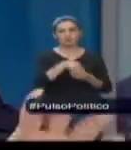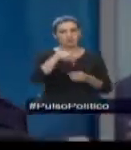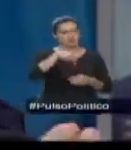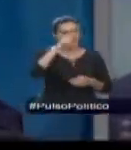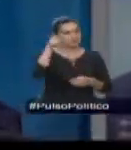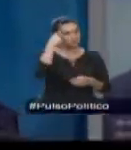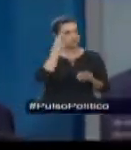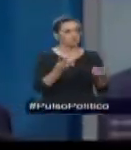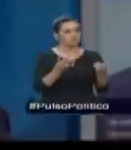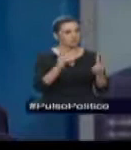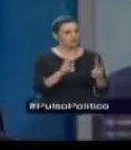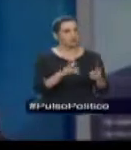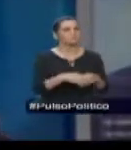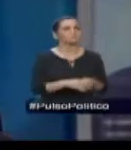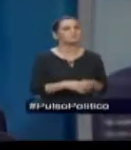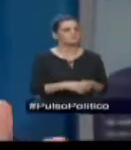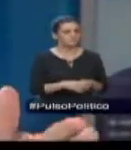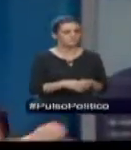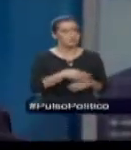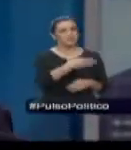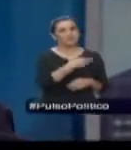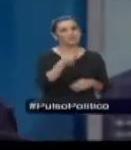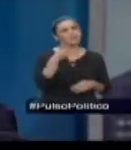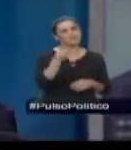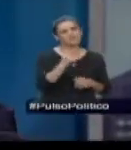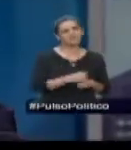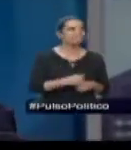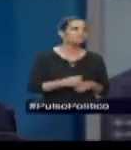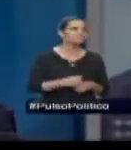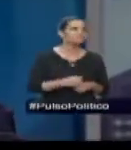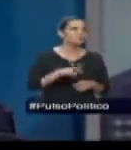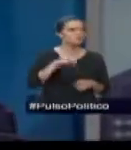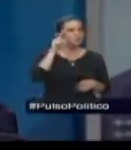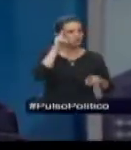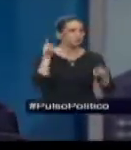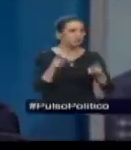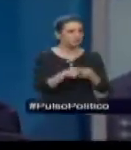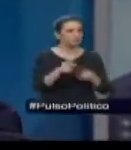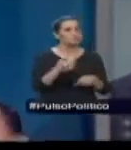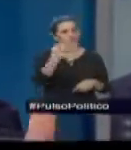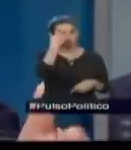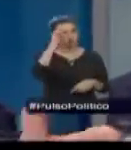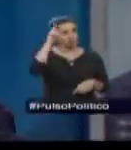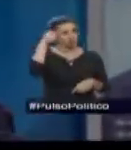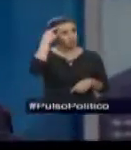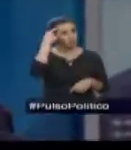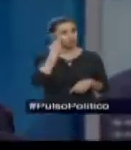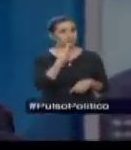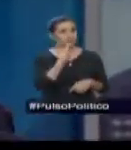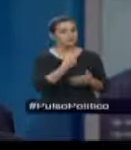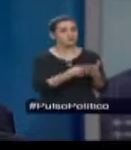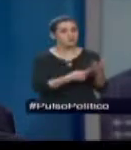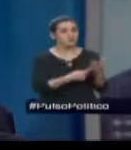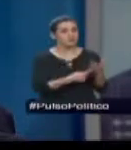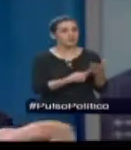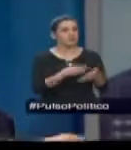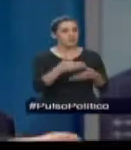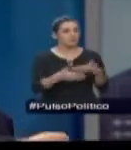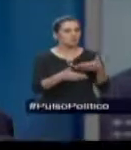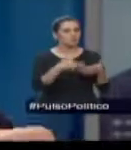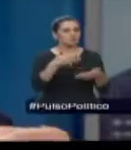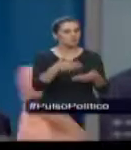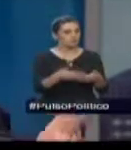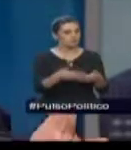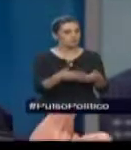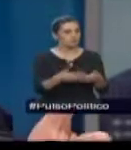también con mucha fuerza y es una contradicción política muy grave porque el gobierno sostiene de que se está avanzando en un